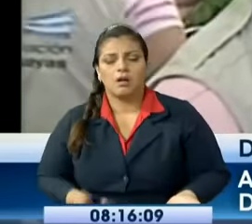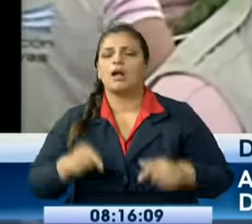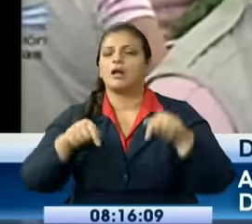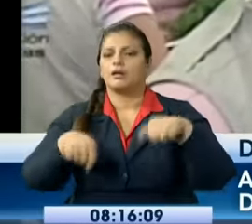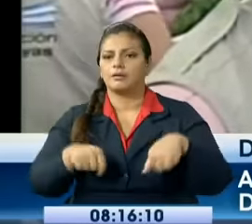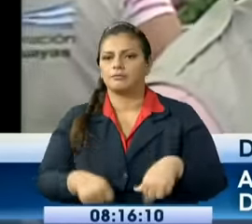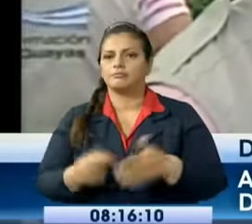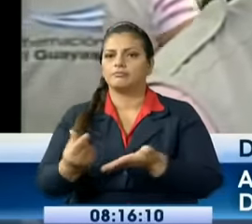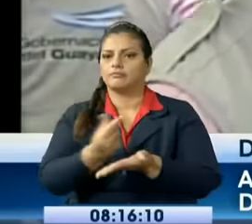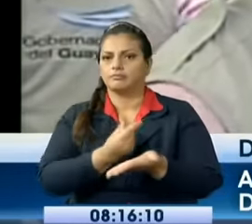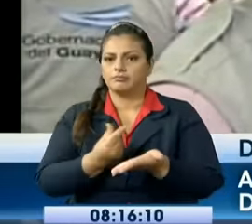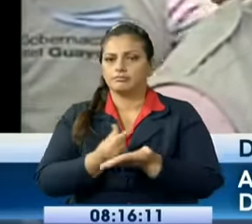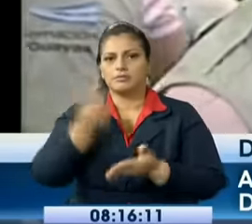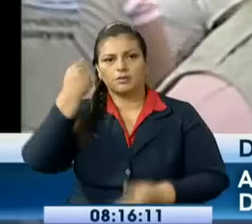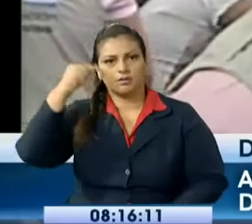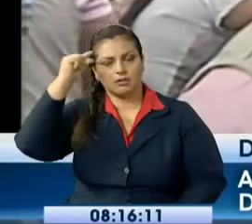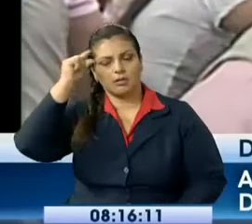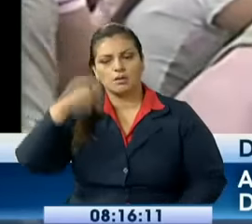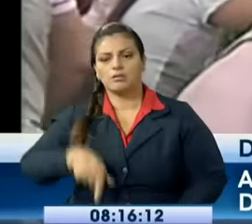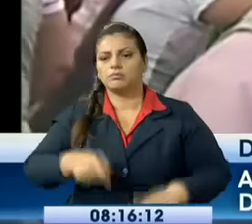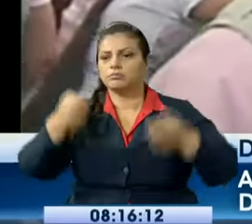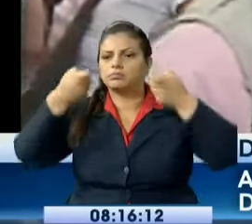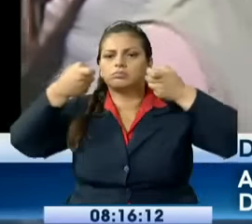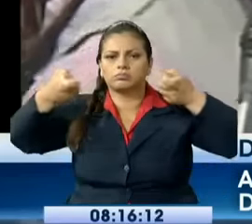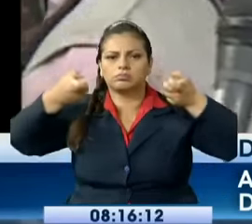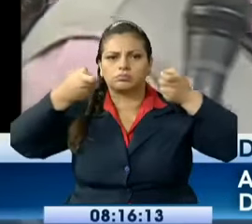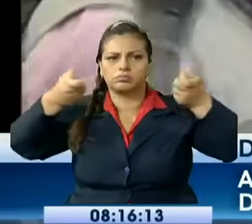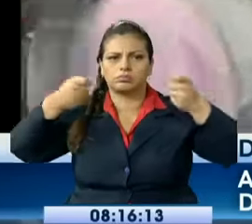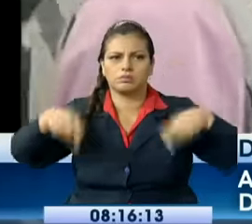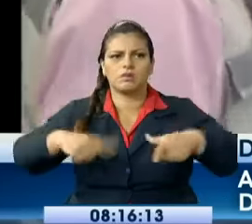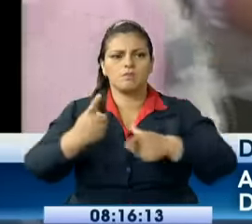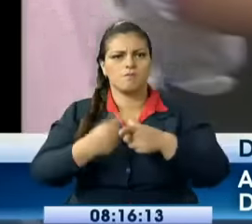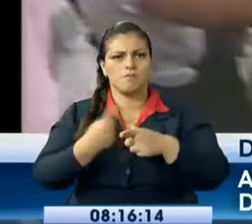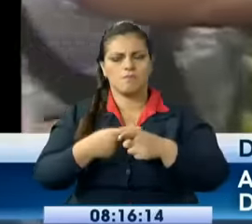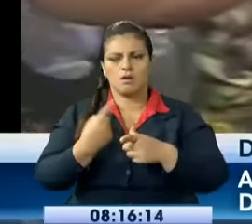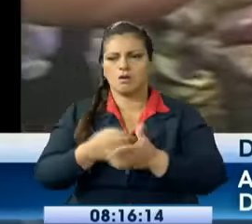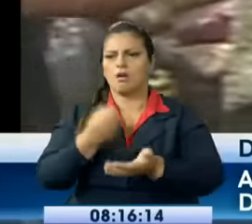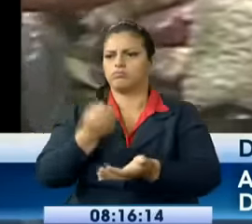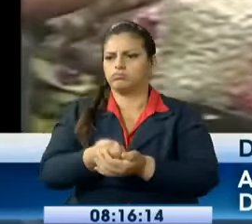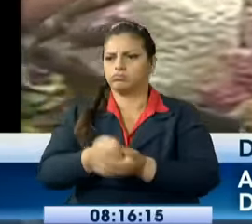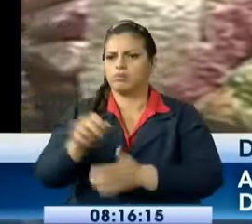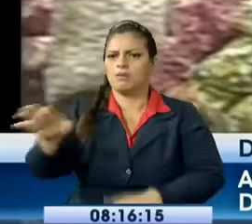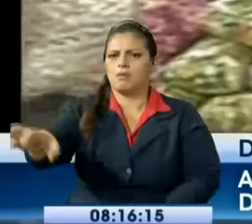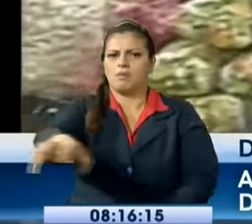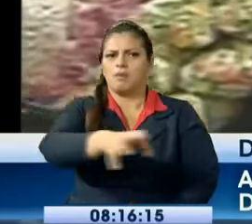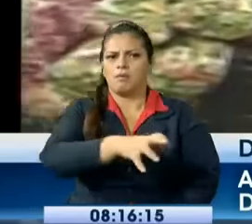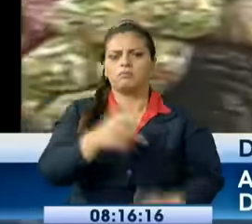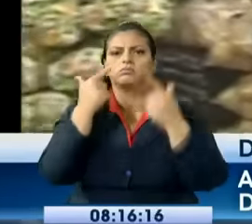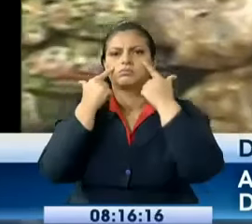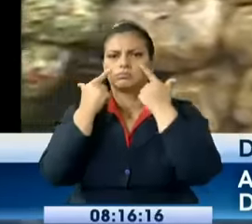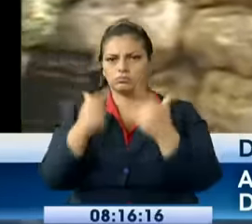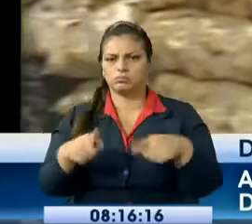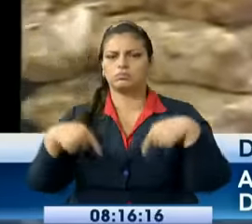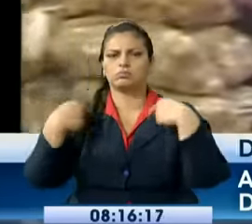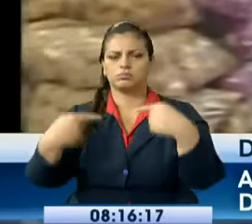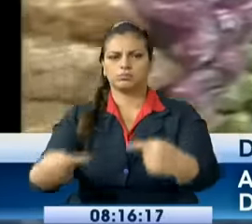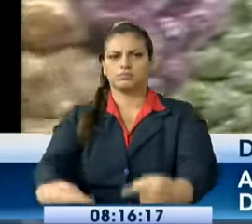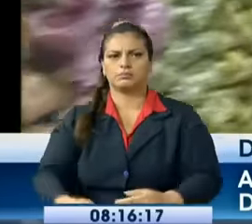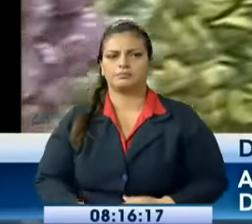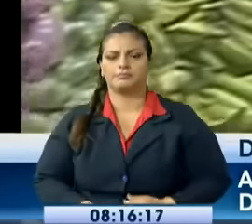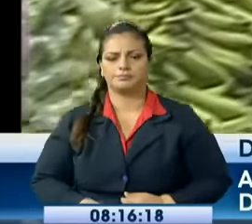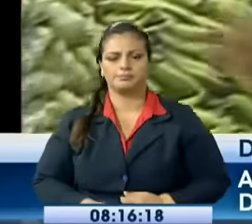intendencia y comisaría en todos los mercados. Muchísimas gracias, abogado. Quien está de parte delegado de la gobernación del